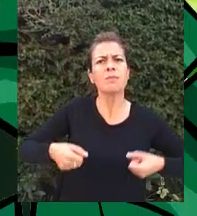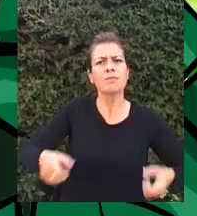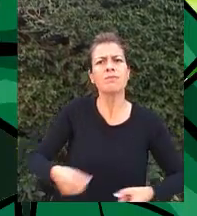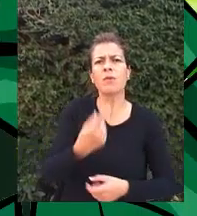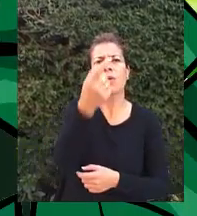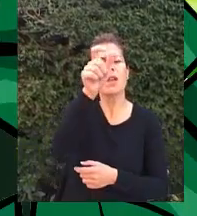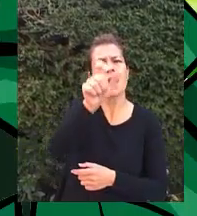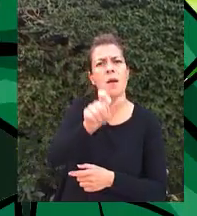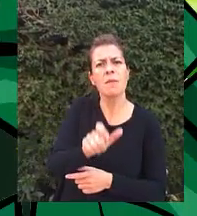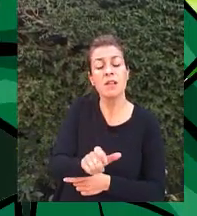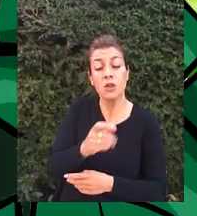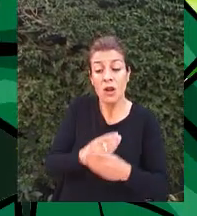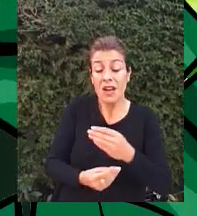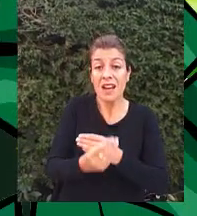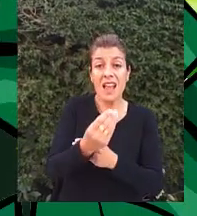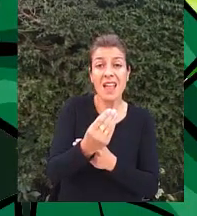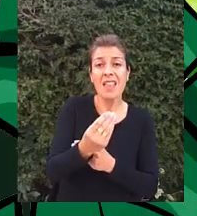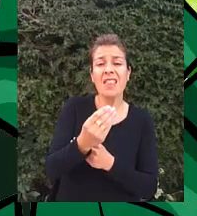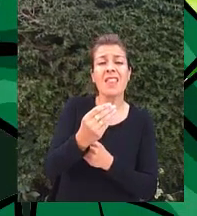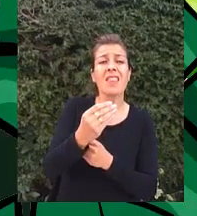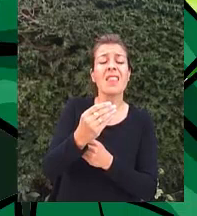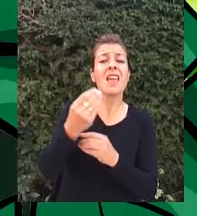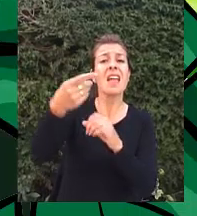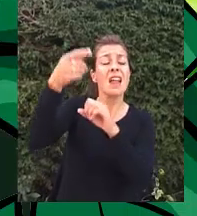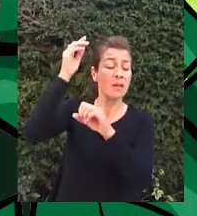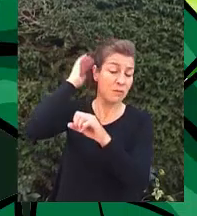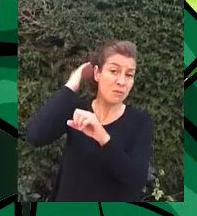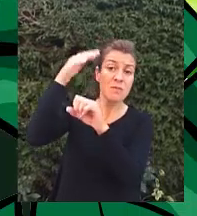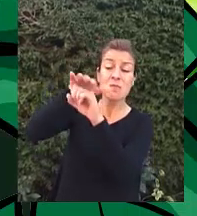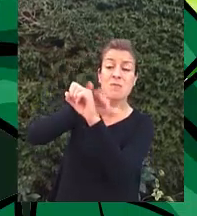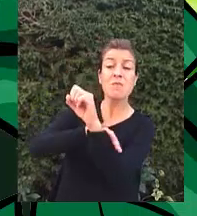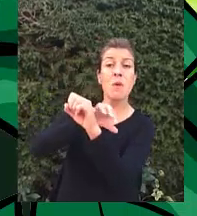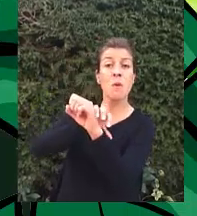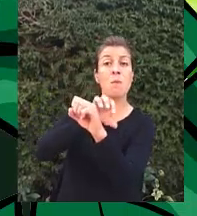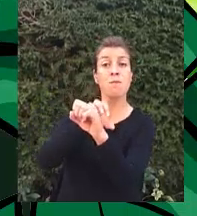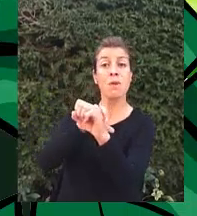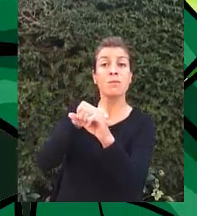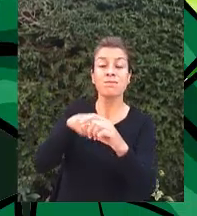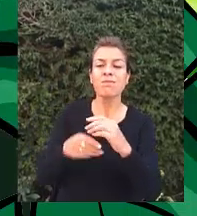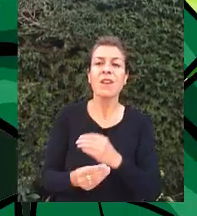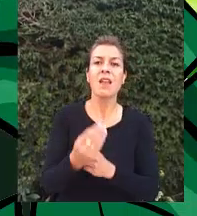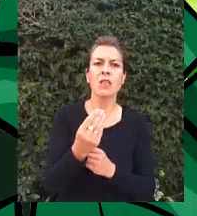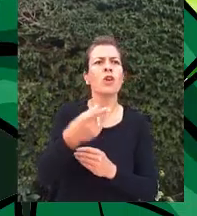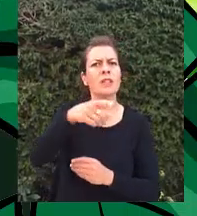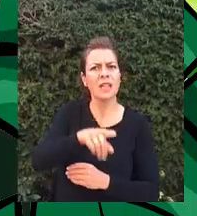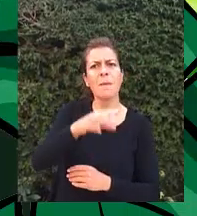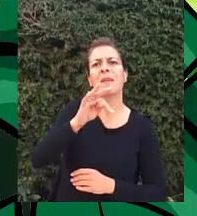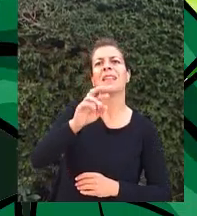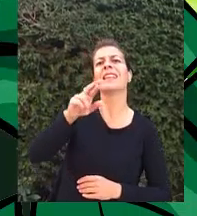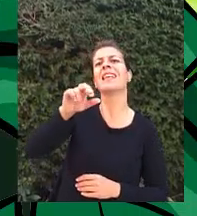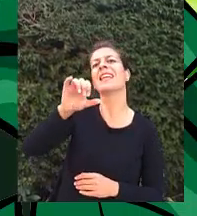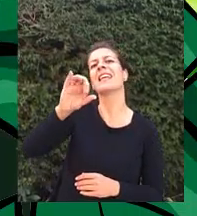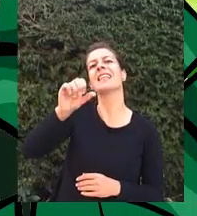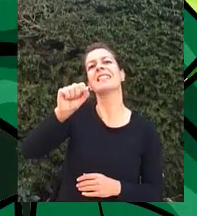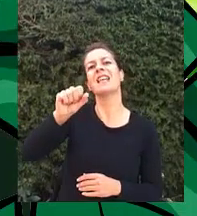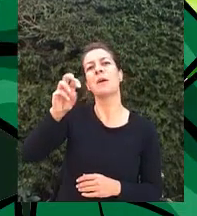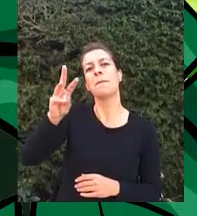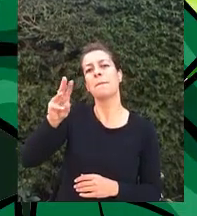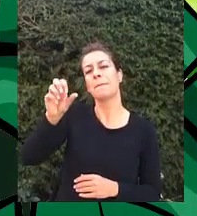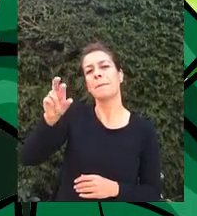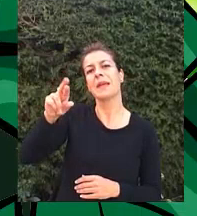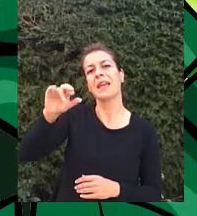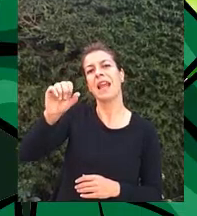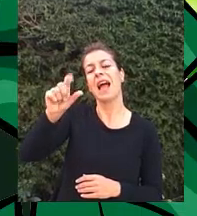doble en silla de ruedas lo dio un hombre que nació con espiga bífida. Y Teresa Perales, nadadora